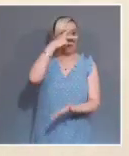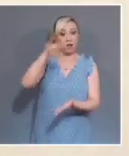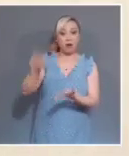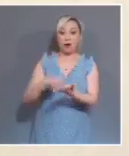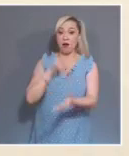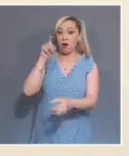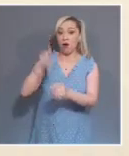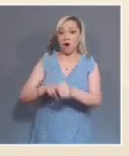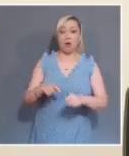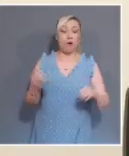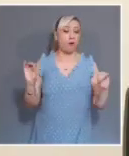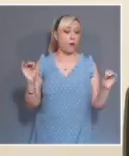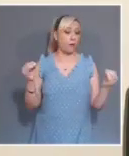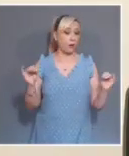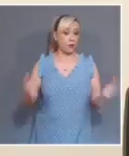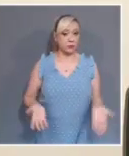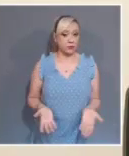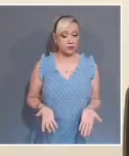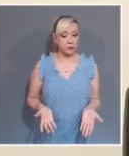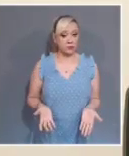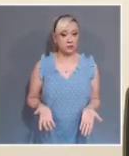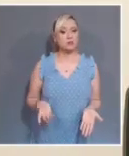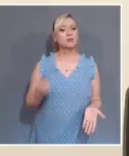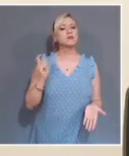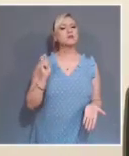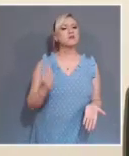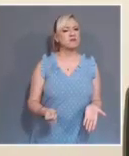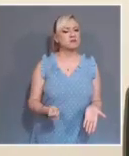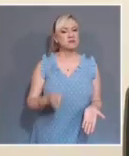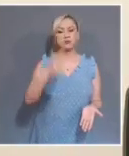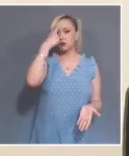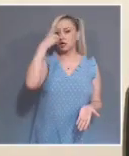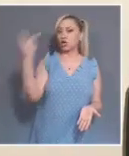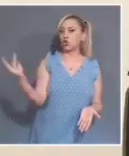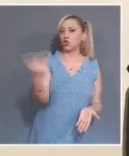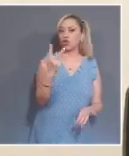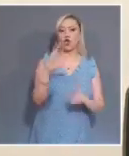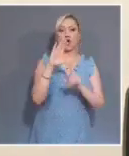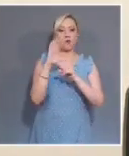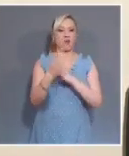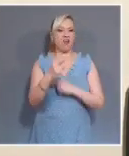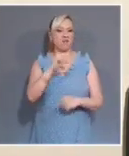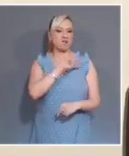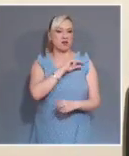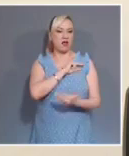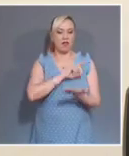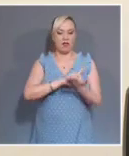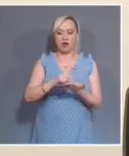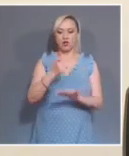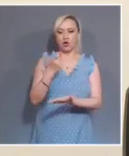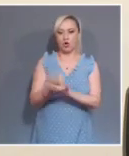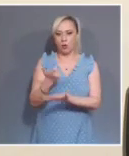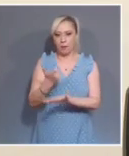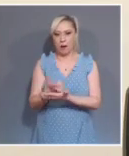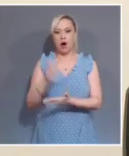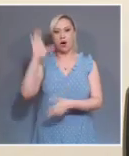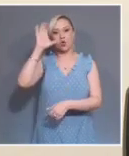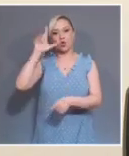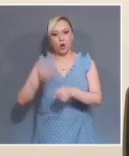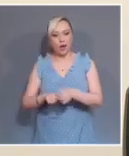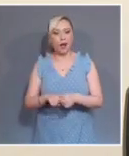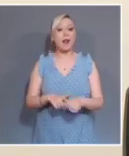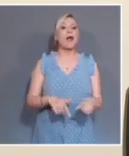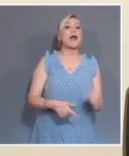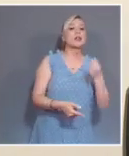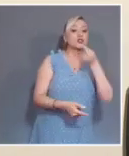lo que permitirían es acercar a dos comités especializados en derechos económicos, sociales y culturales y en derecho de la niñez los casos